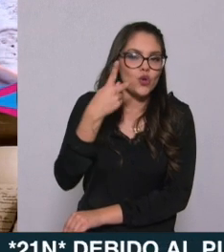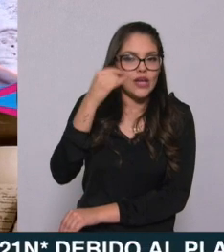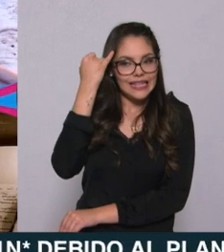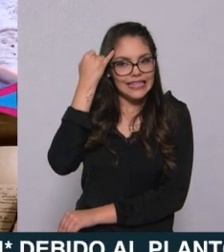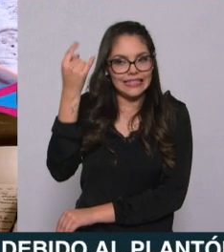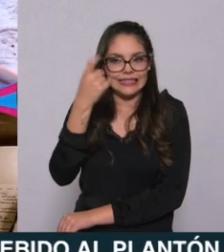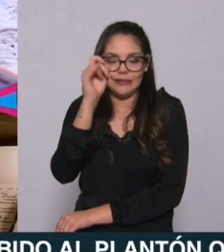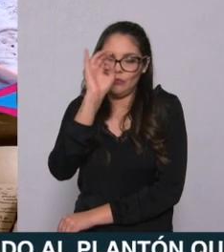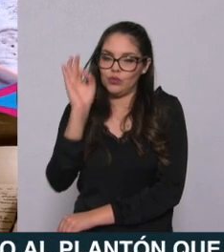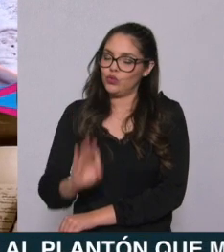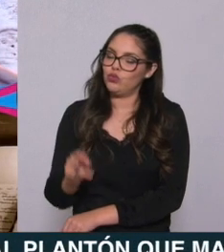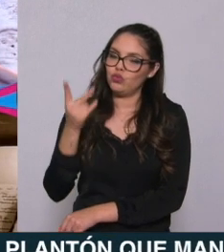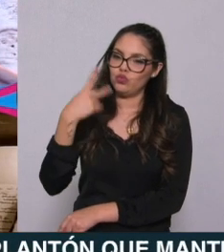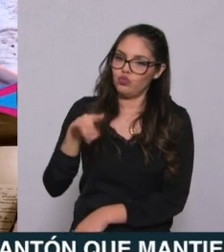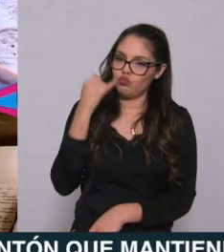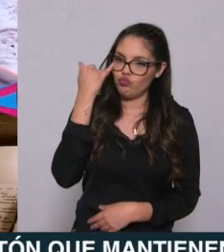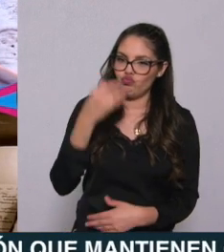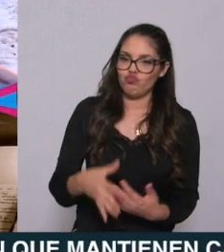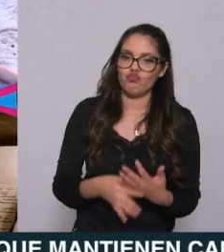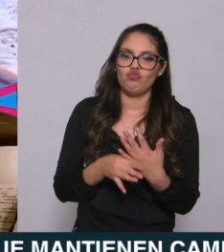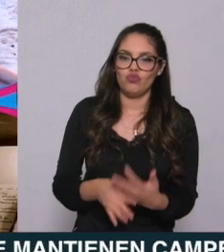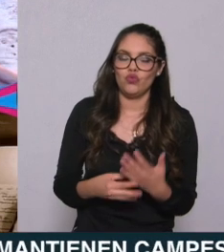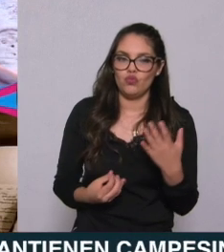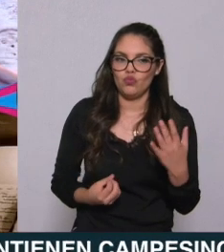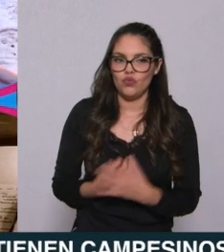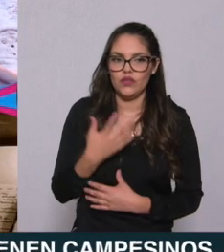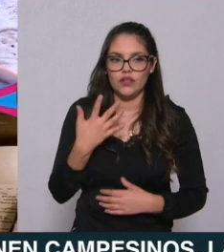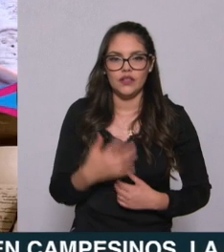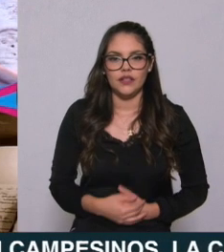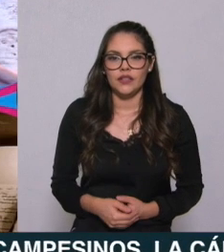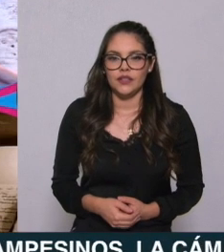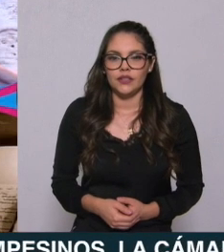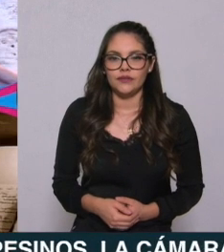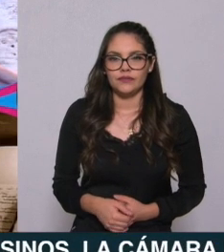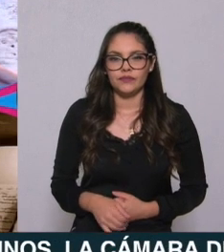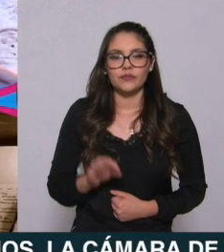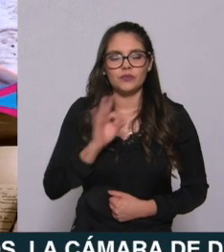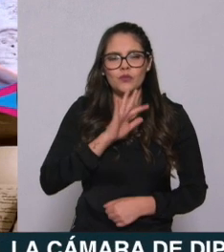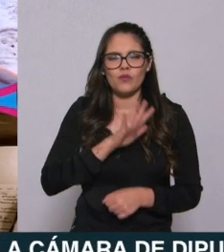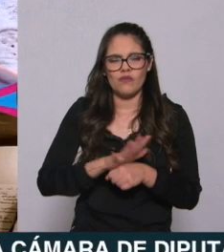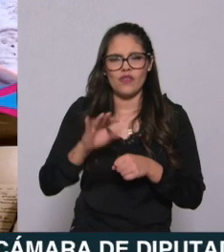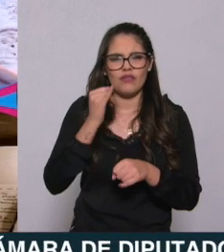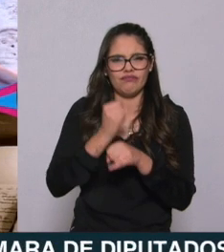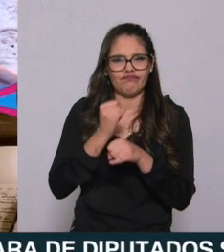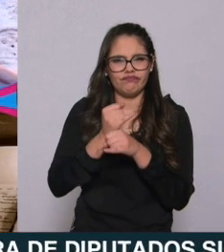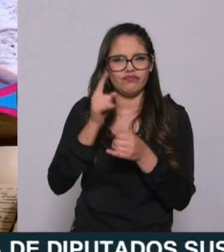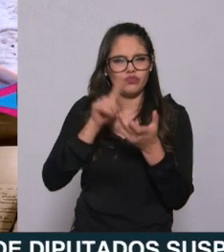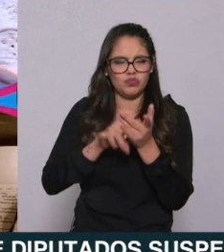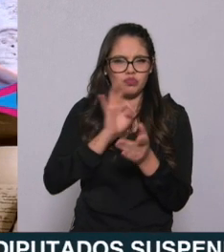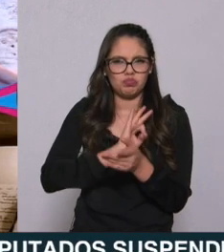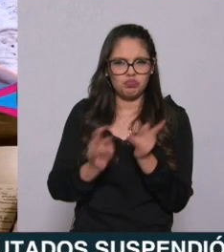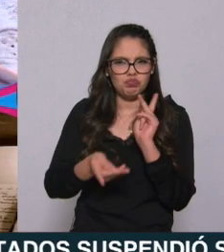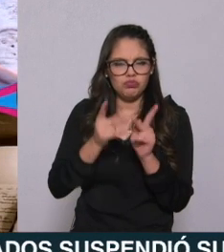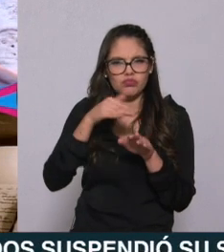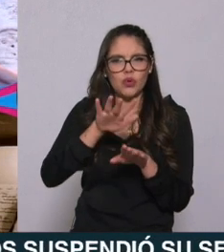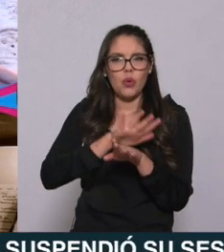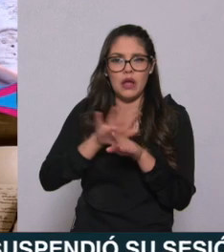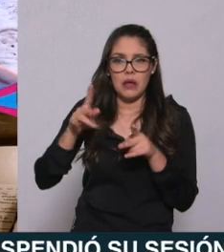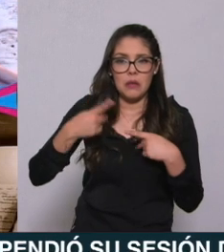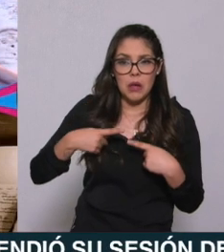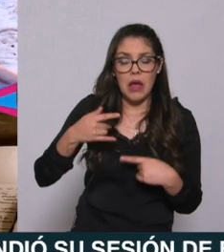100% originales. Que salga de ellos y toda esa creatividad, Exactamente. explotarla. Vemos ahí sus redes sociales, platíquenos cuáles son para que todos aquellos